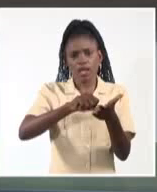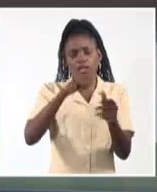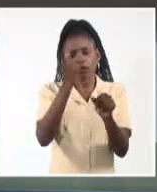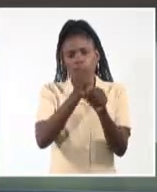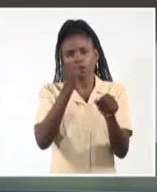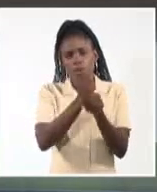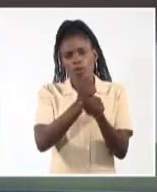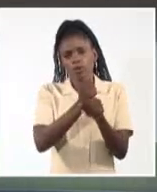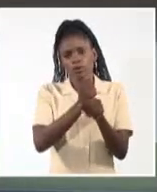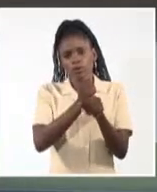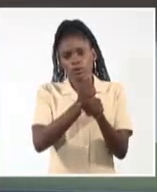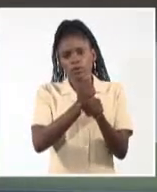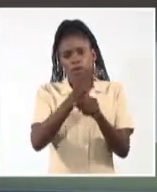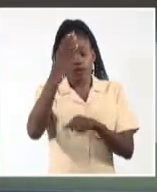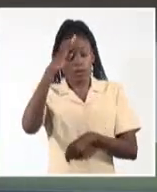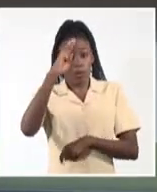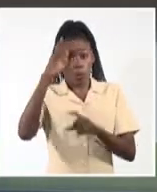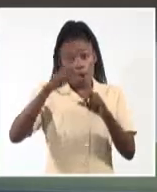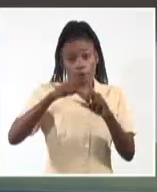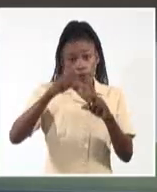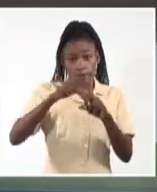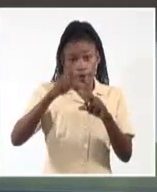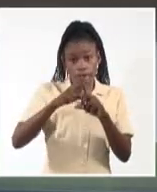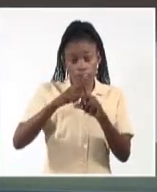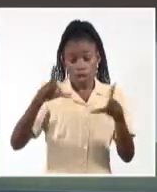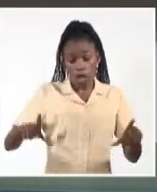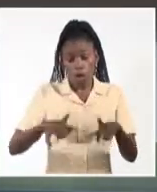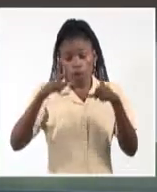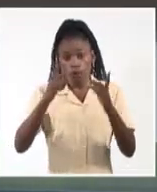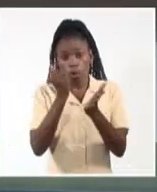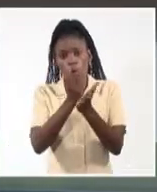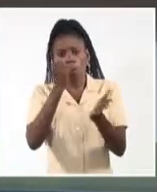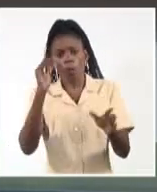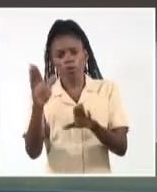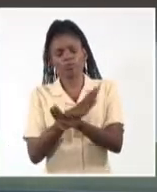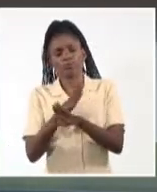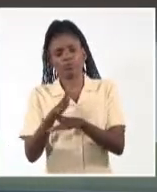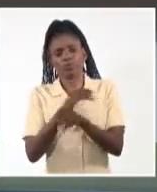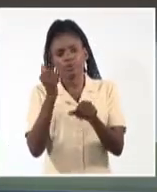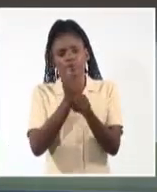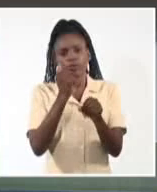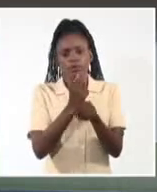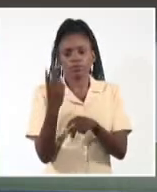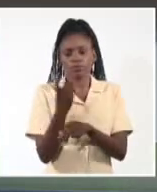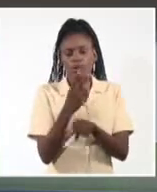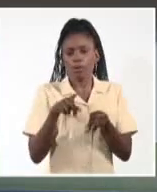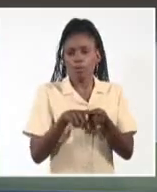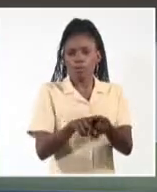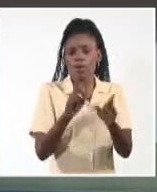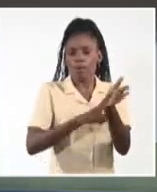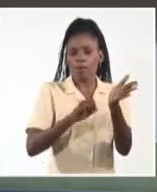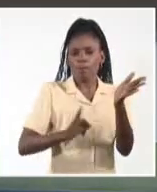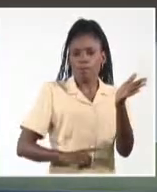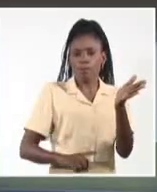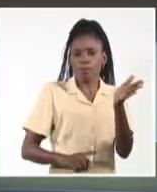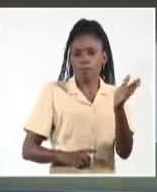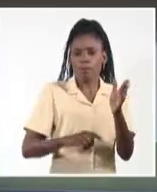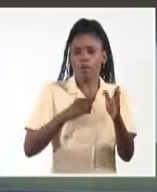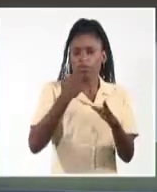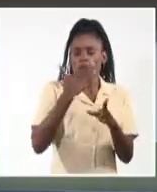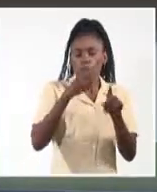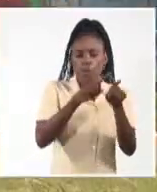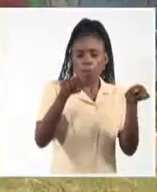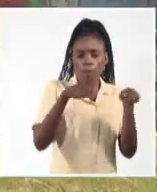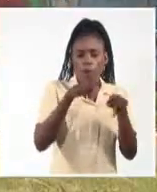La distinción reconoce el compromiso de los trabajadores de ambas entidades y su labor para sostener la generación de electricidad desde el bloque térmico